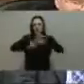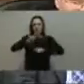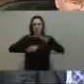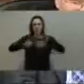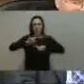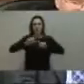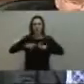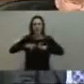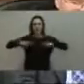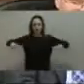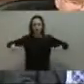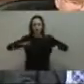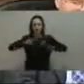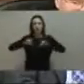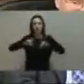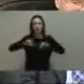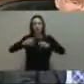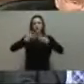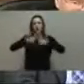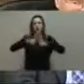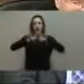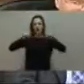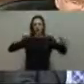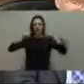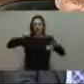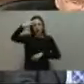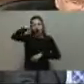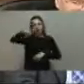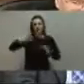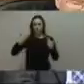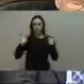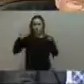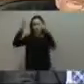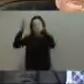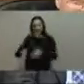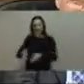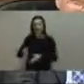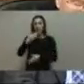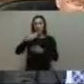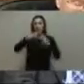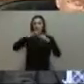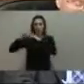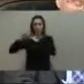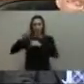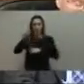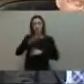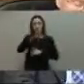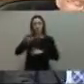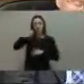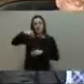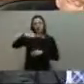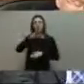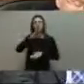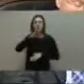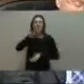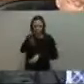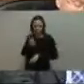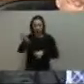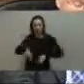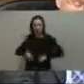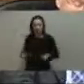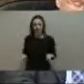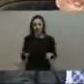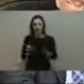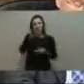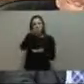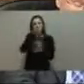industrial en Asturias. Y usted al frente, y el presidente consintiéndolo. Una vez más, el Grupo del